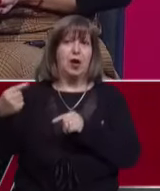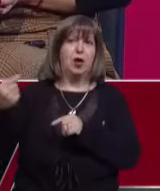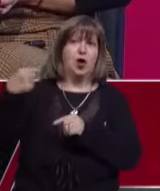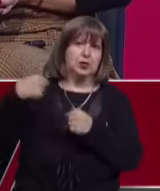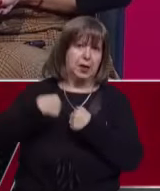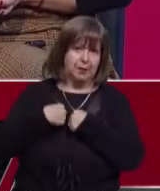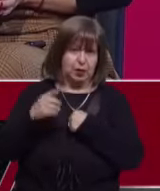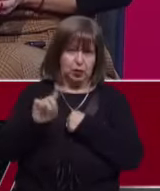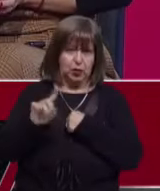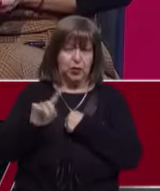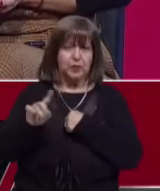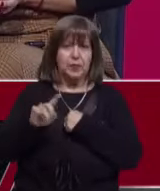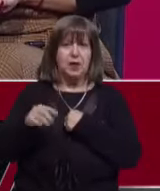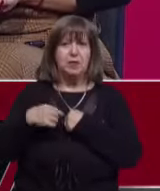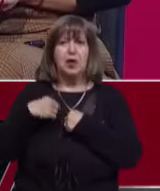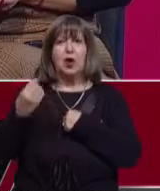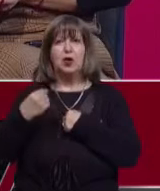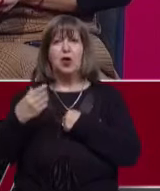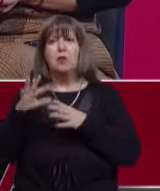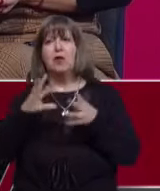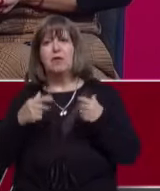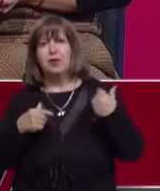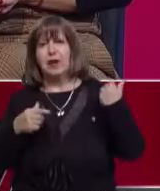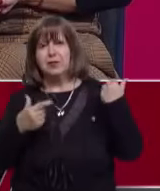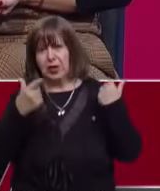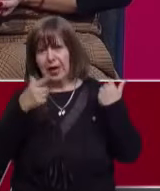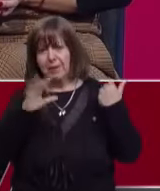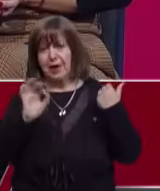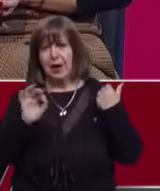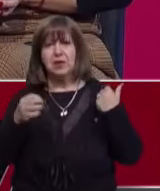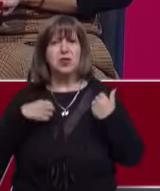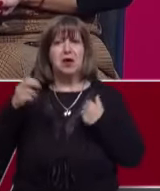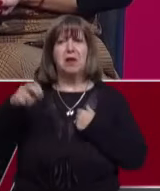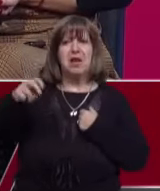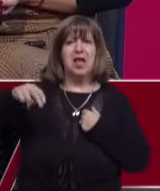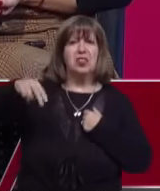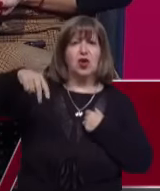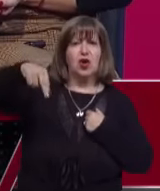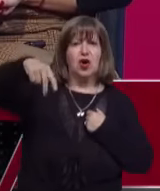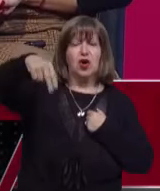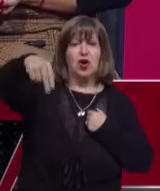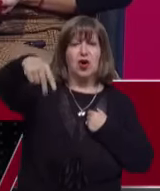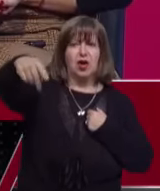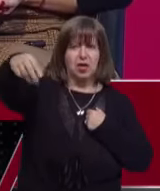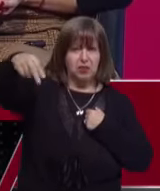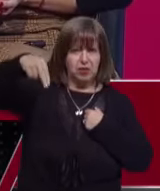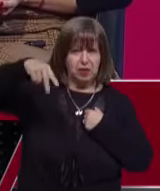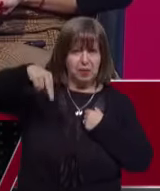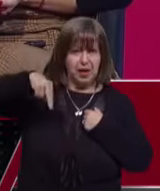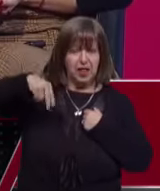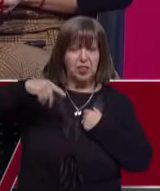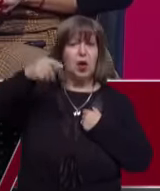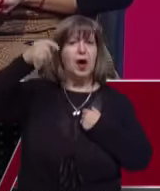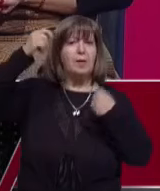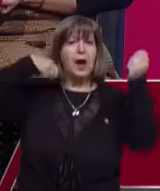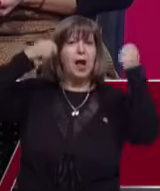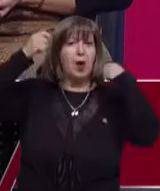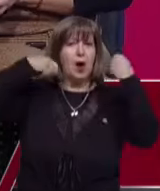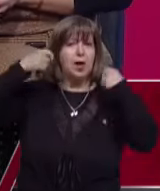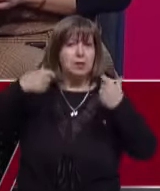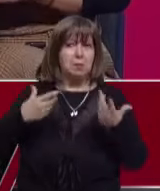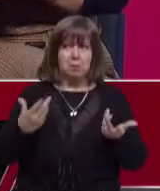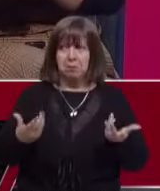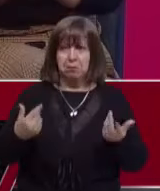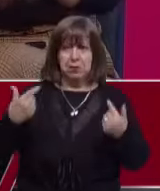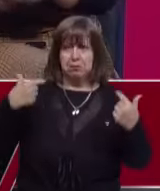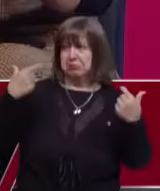mí pero fuera de cámara nos mostraron cómo hacerlo y la verdad que lo pude hacer caminando pude ir y volver caminando Alejandro ya